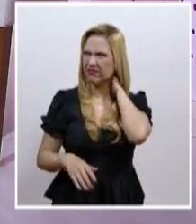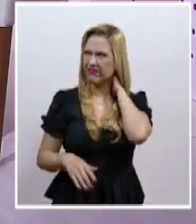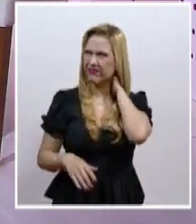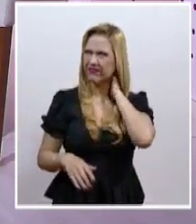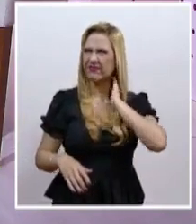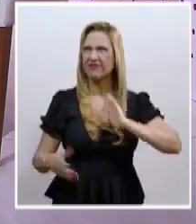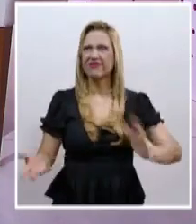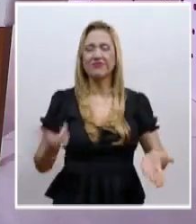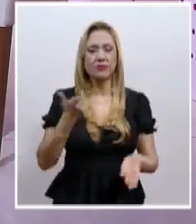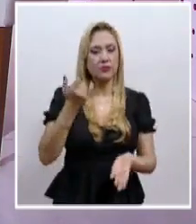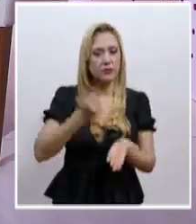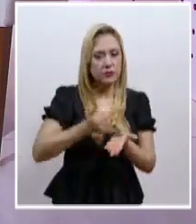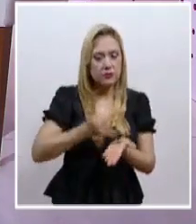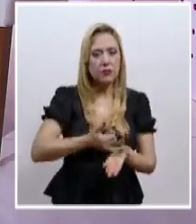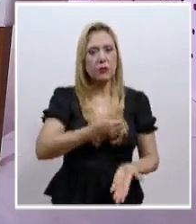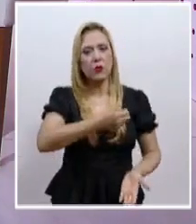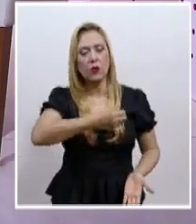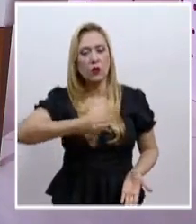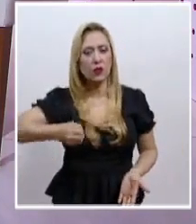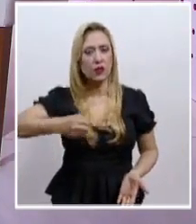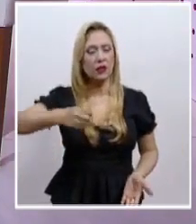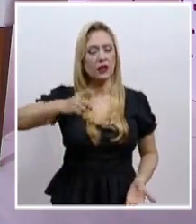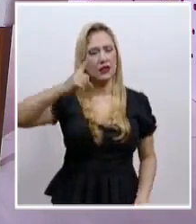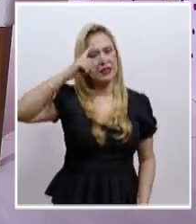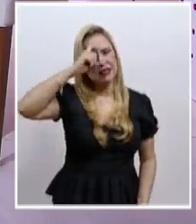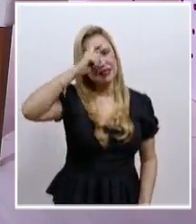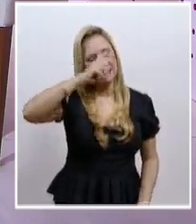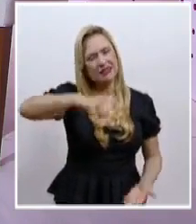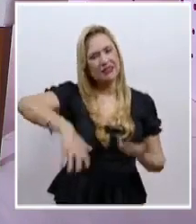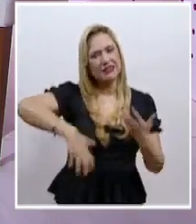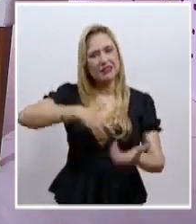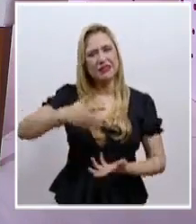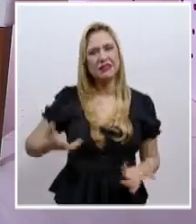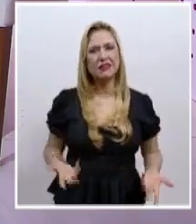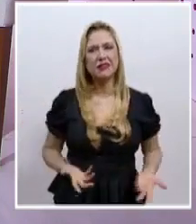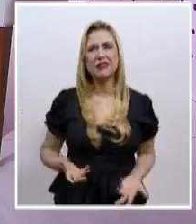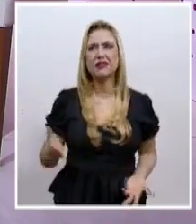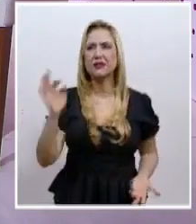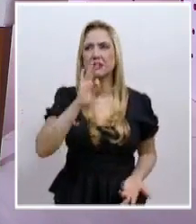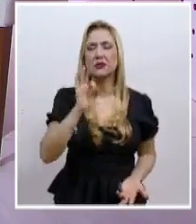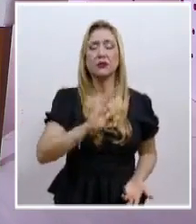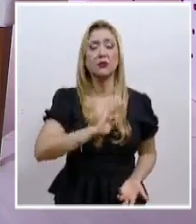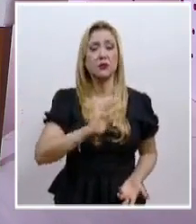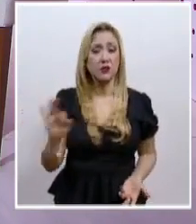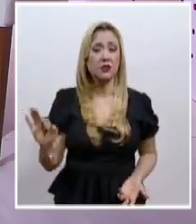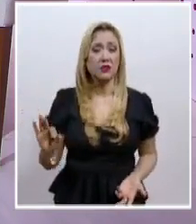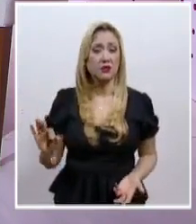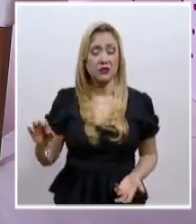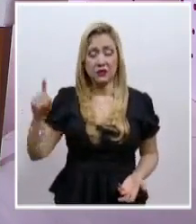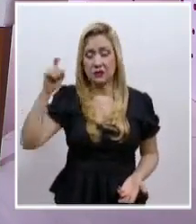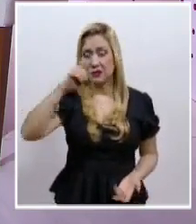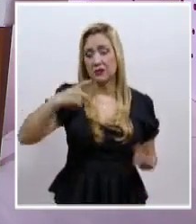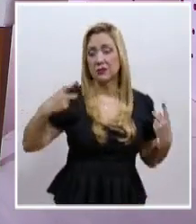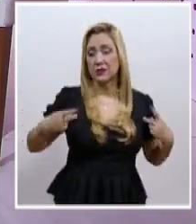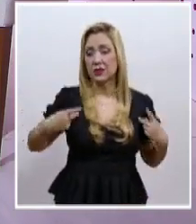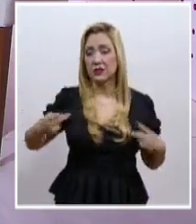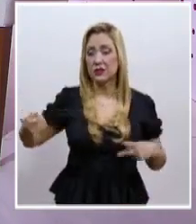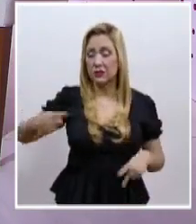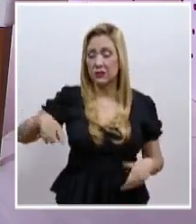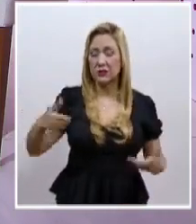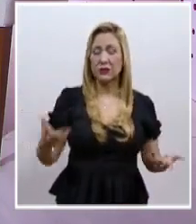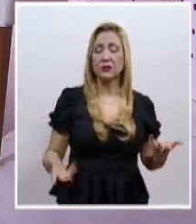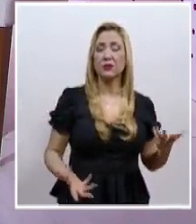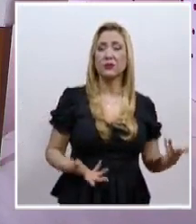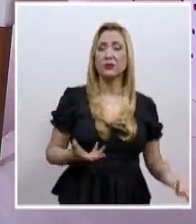fiscal y un sistema regulatorio bastante complejo y que puede ser una carga muy fuerte a las personas que